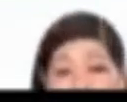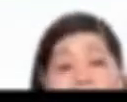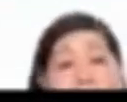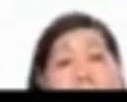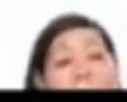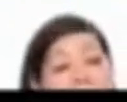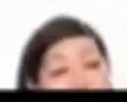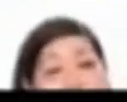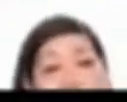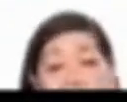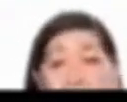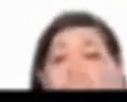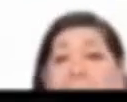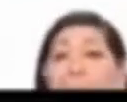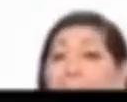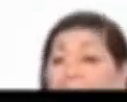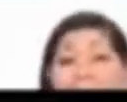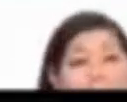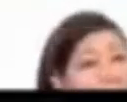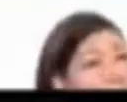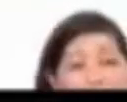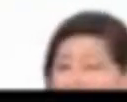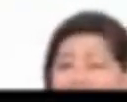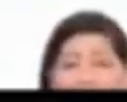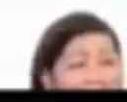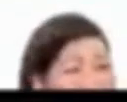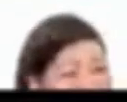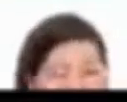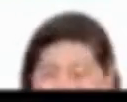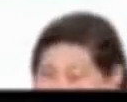más vulnerables, sin abandonar a nadie ni